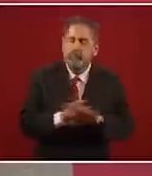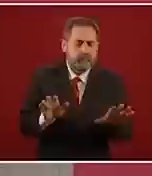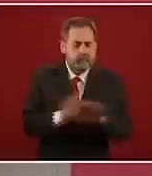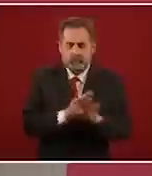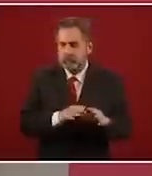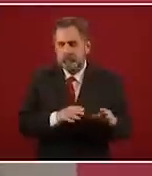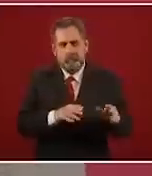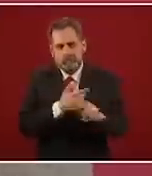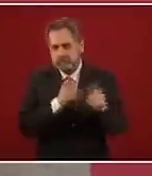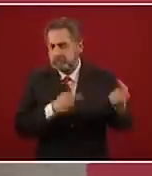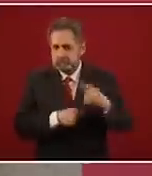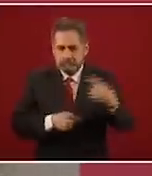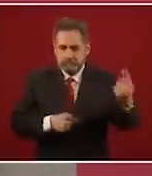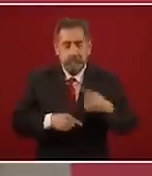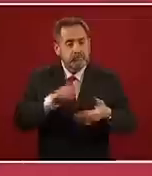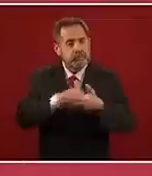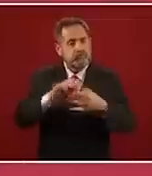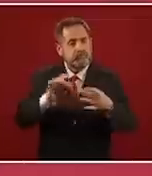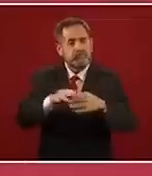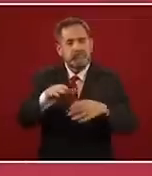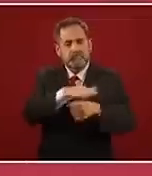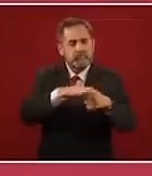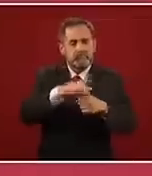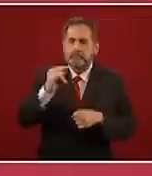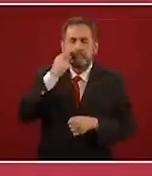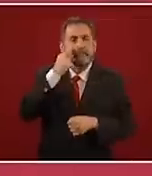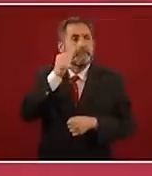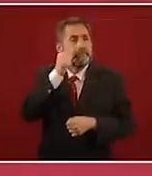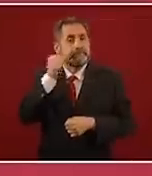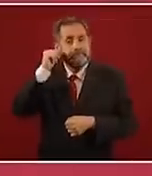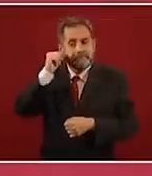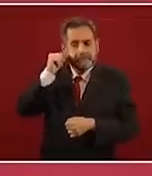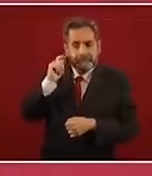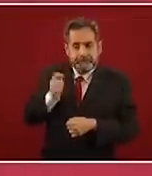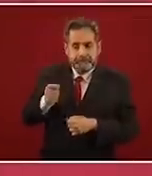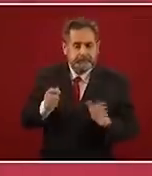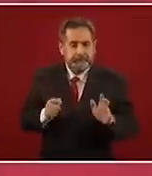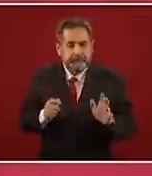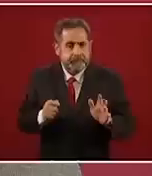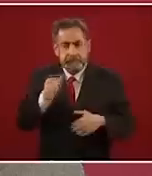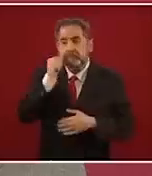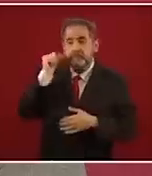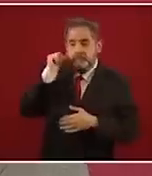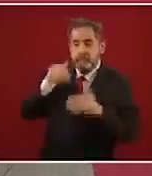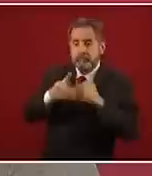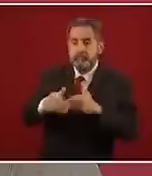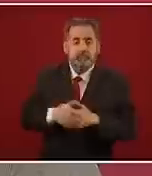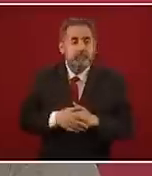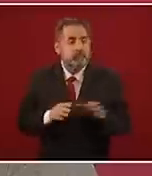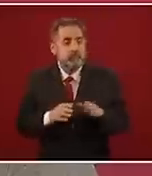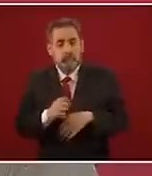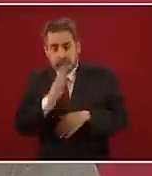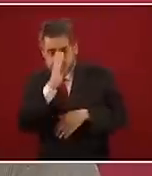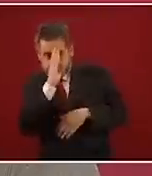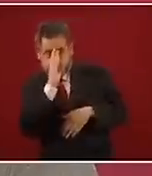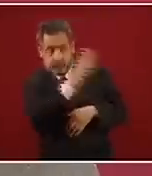países. Un dato puntual en la preocupación local, desde ayer ya en adelante ya no va a haber viajes directos